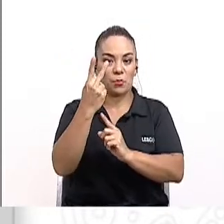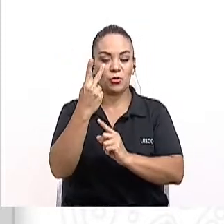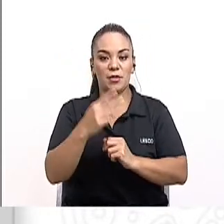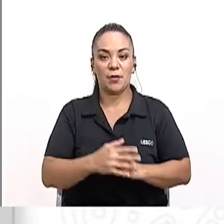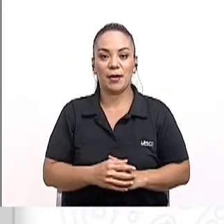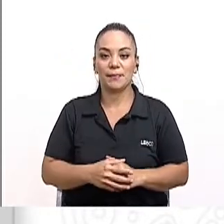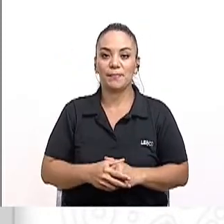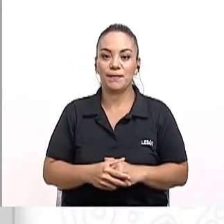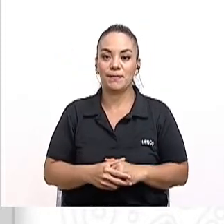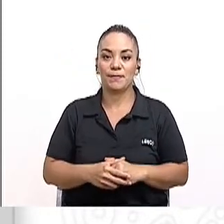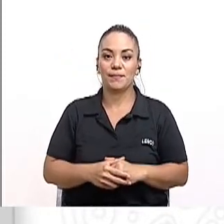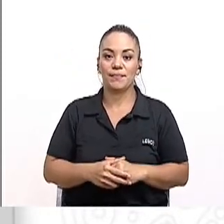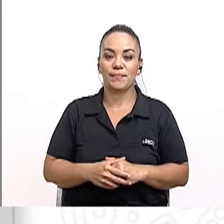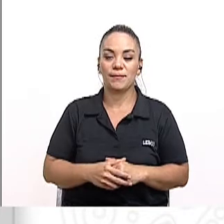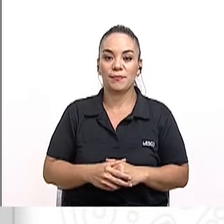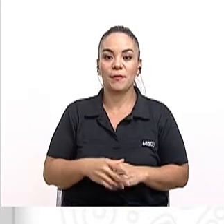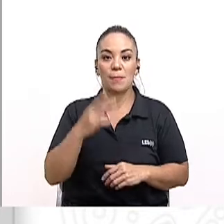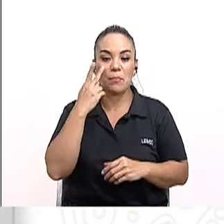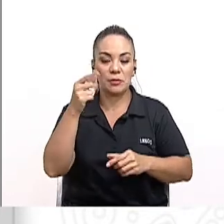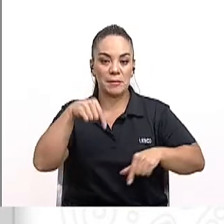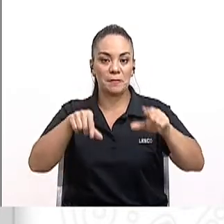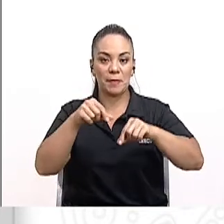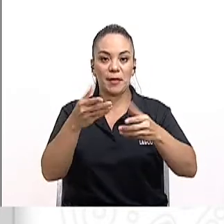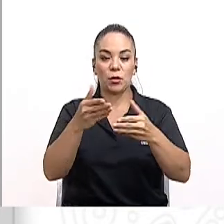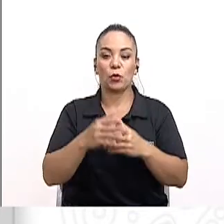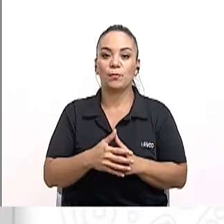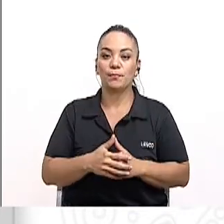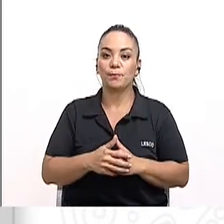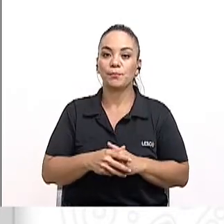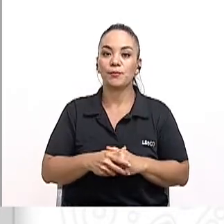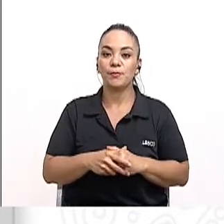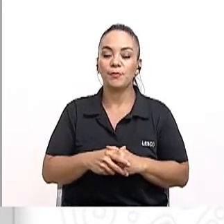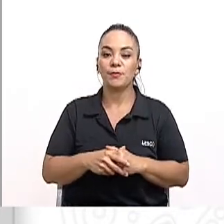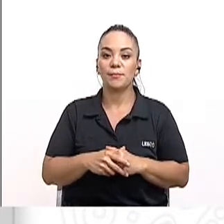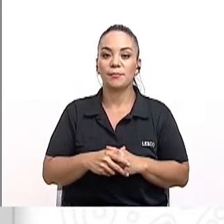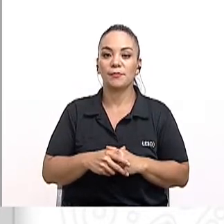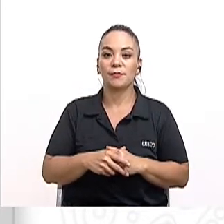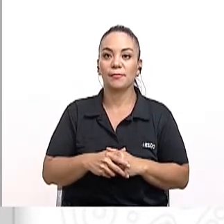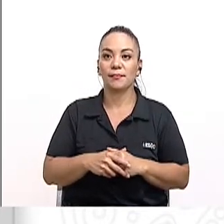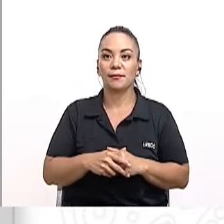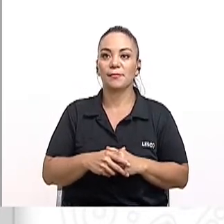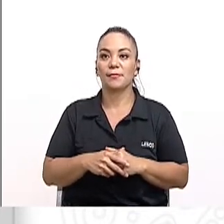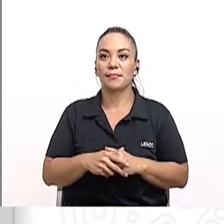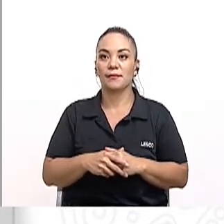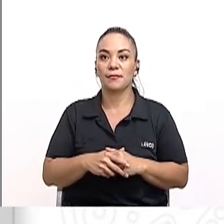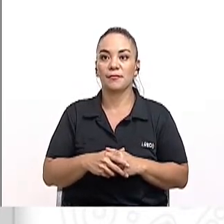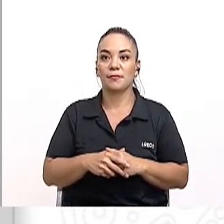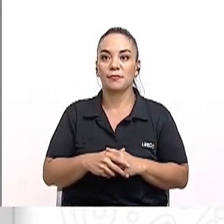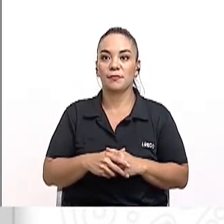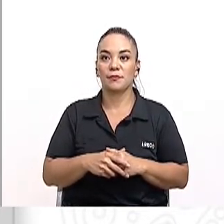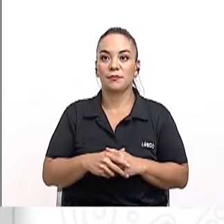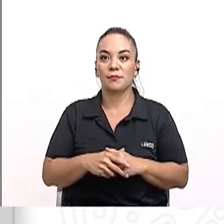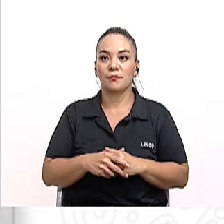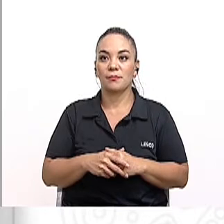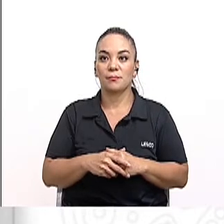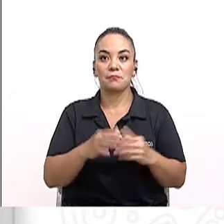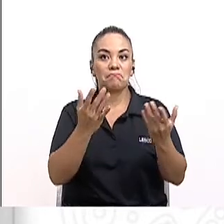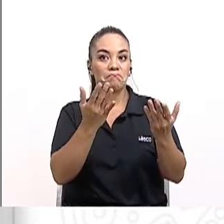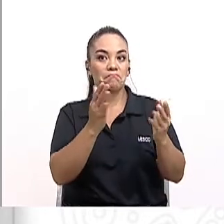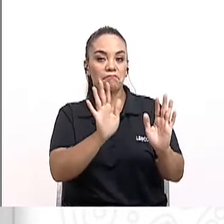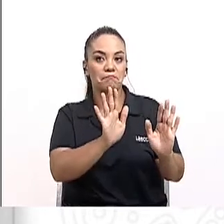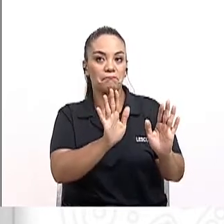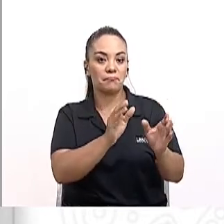eso propiamente ya con el experimento. Entonces voy a dejar que este radiómetro se